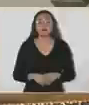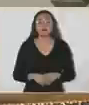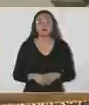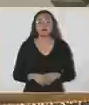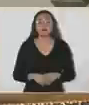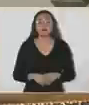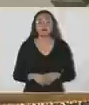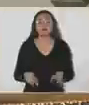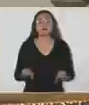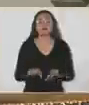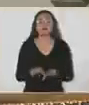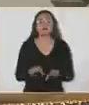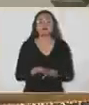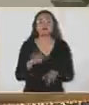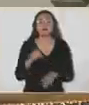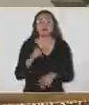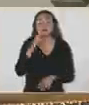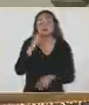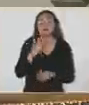las acciones delictivas que